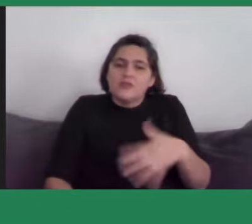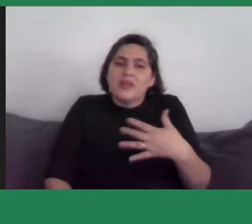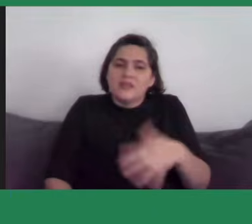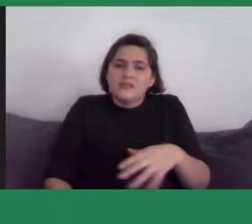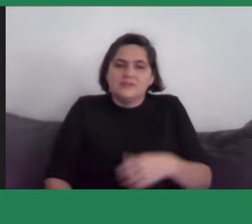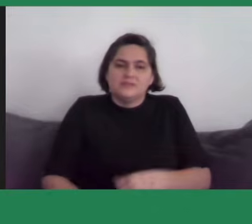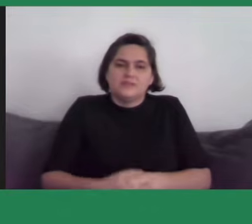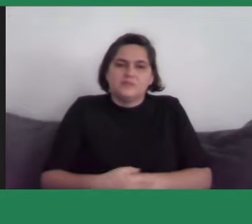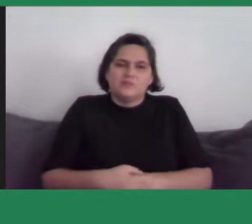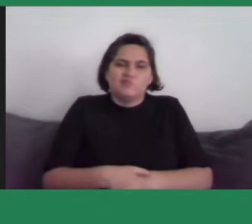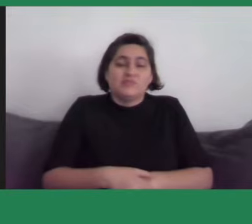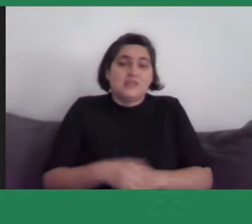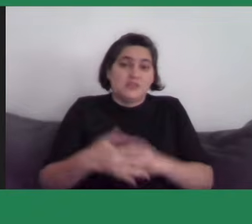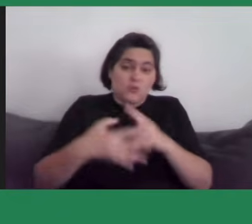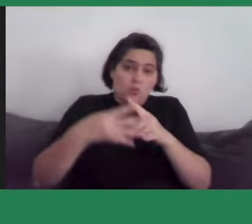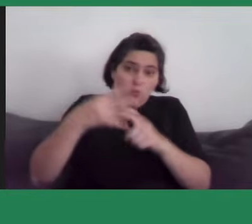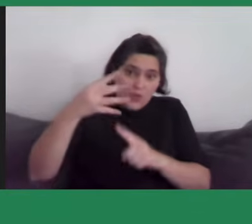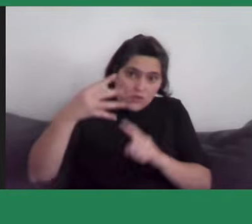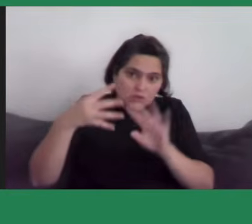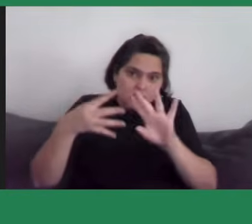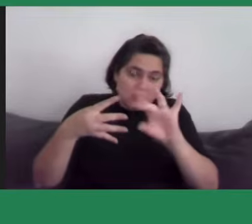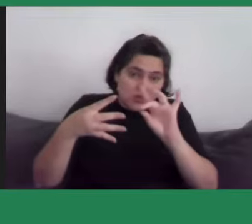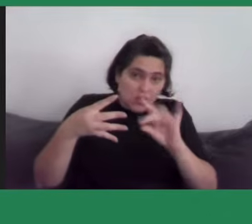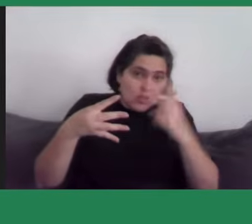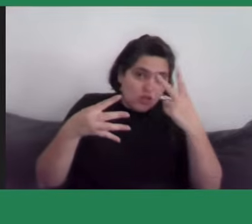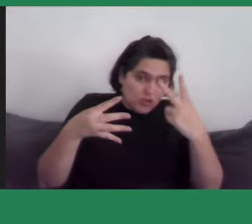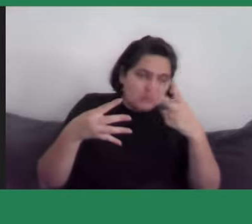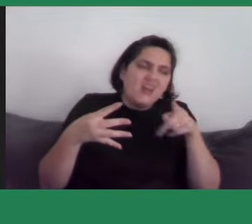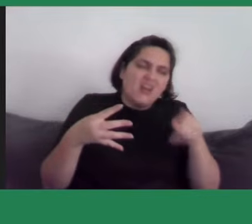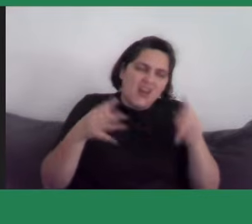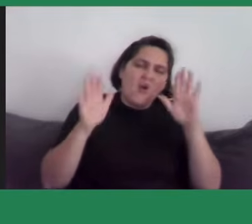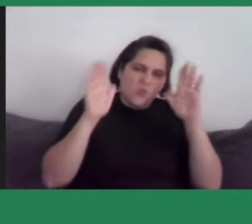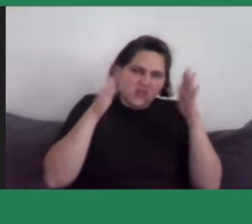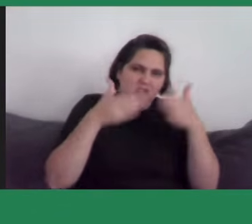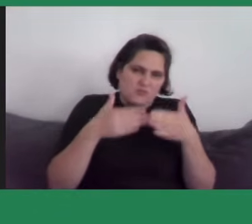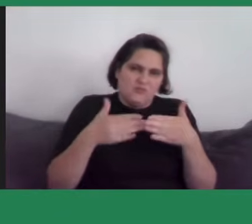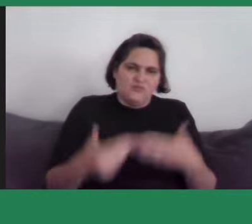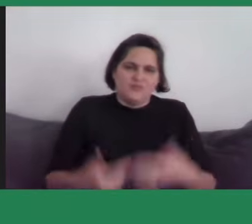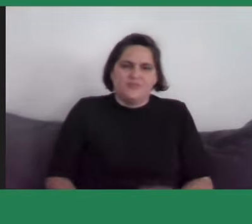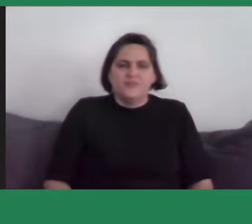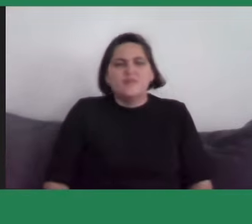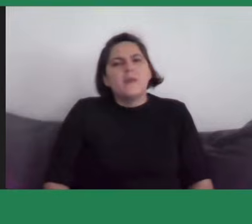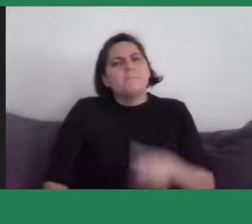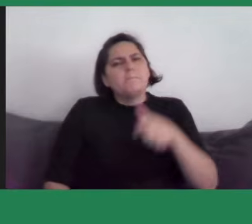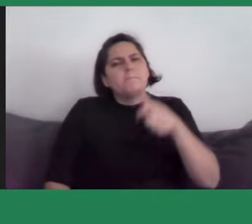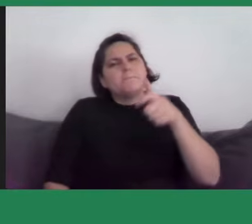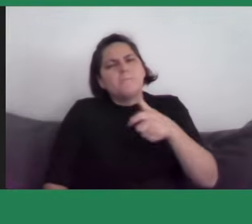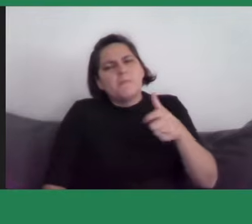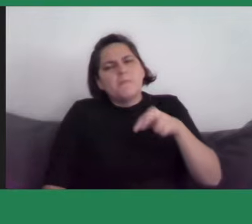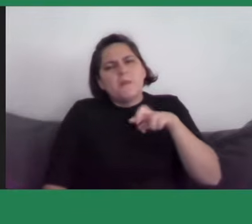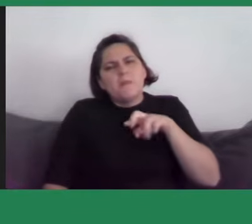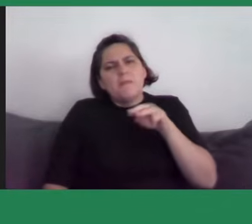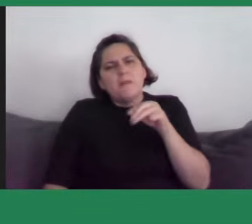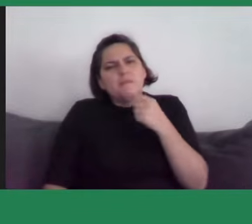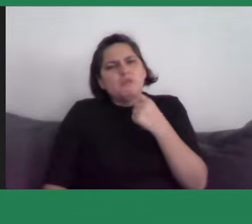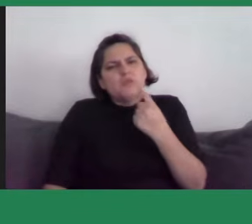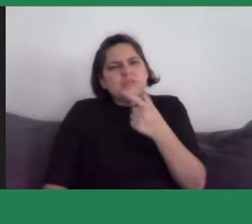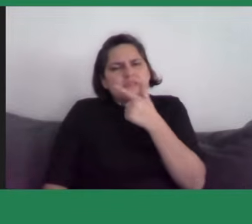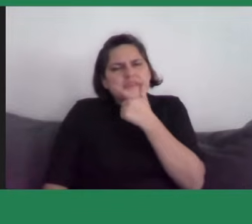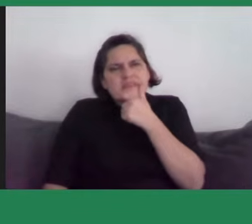estar presentes para hablar de espectro del autismo. Y algo que nos preguntan mucho los padres es respecto al nivel de